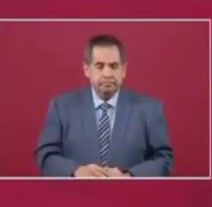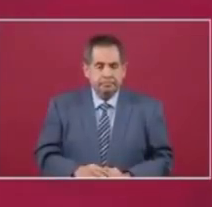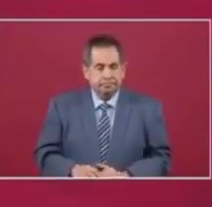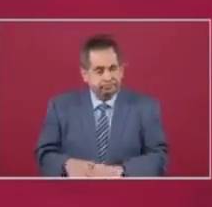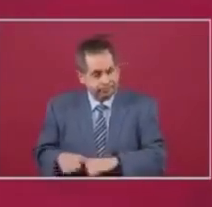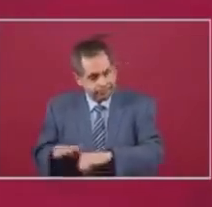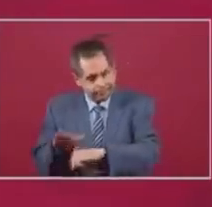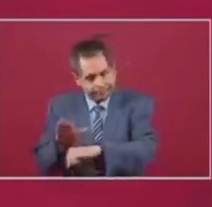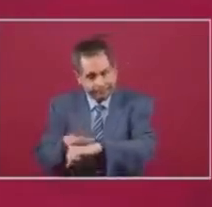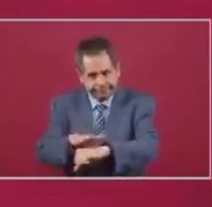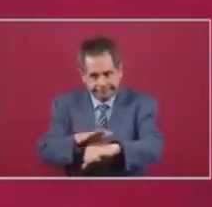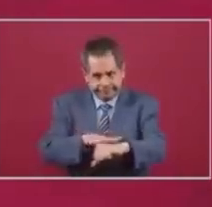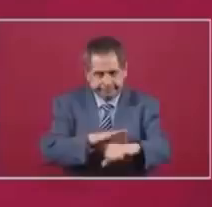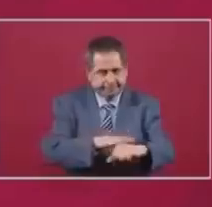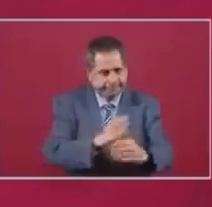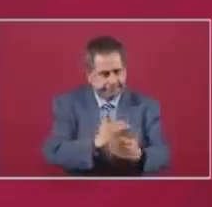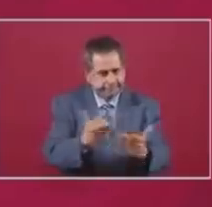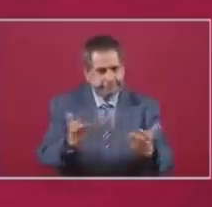Convoco